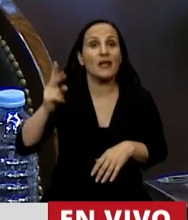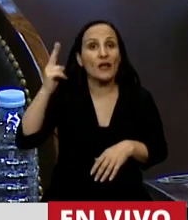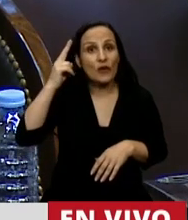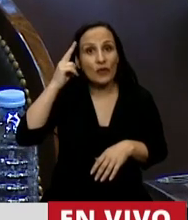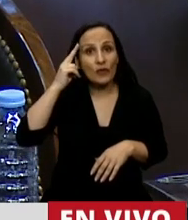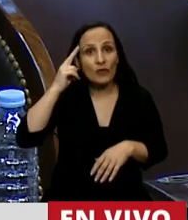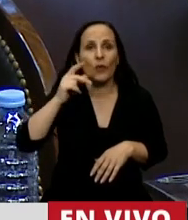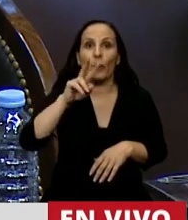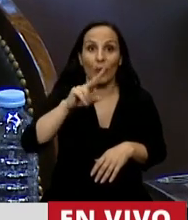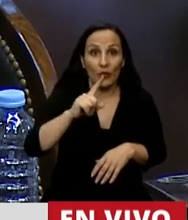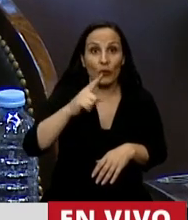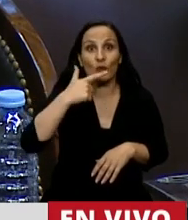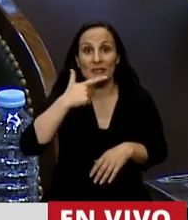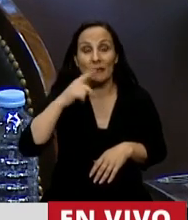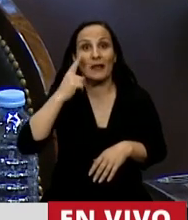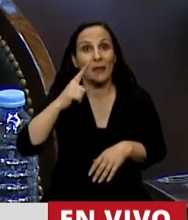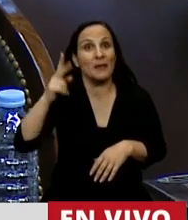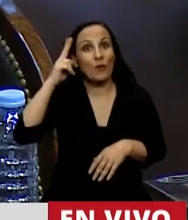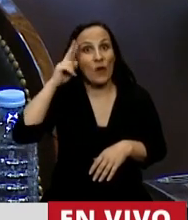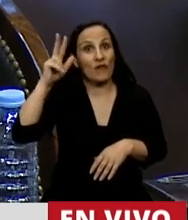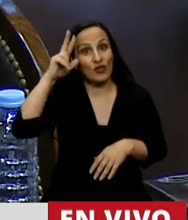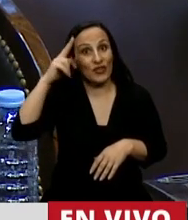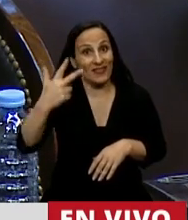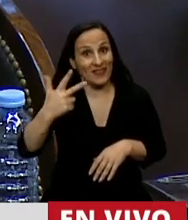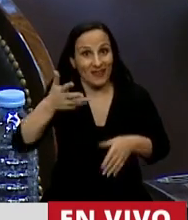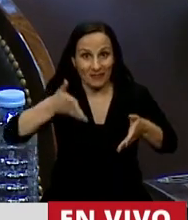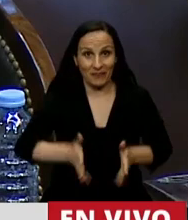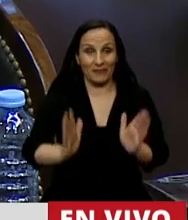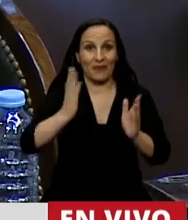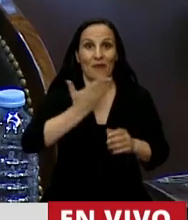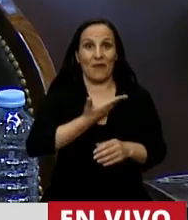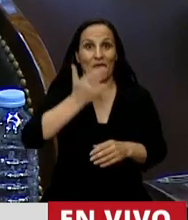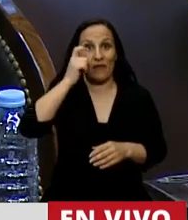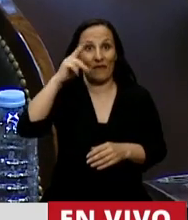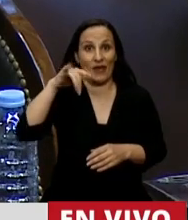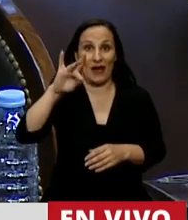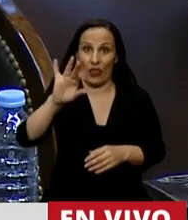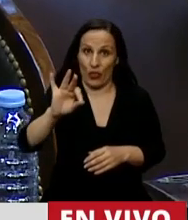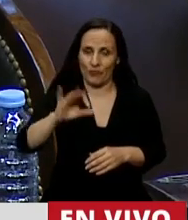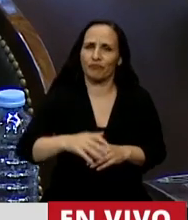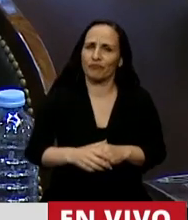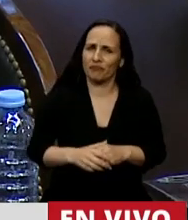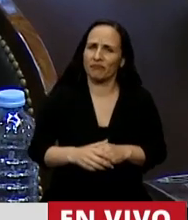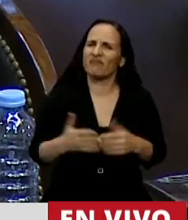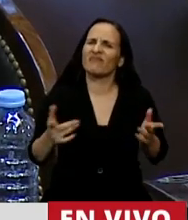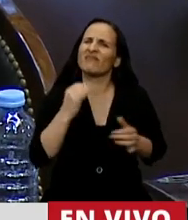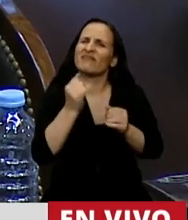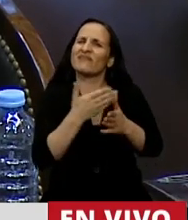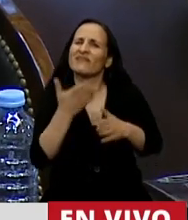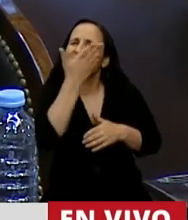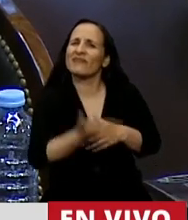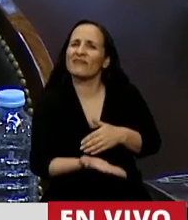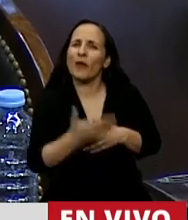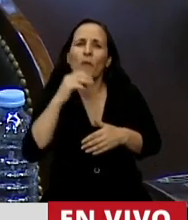1900, el 21 de septiembre del año 1983 nació su hijo Fernando. La historia de Mónica es la historia de